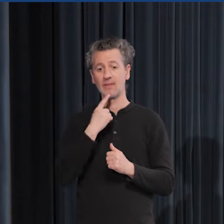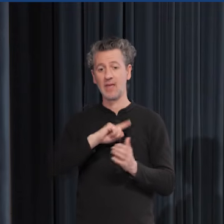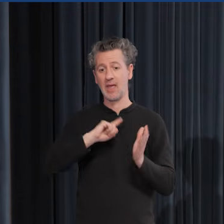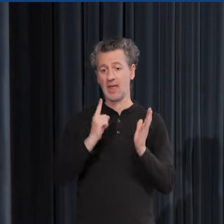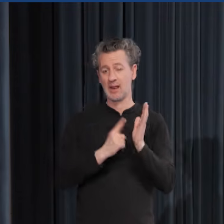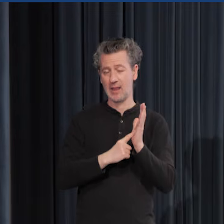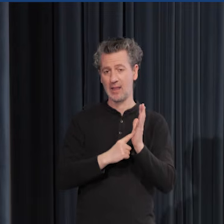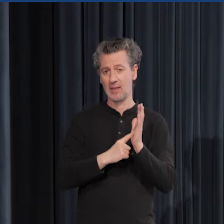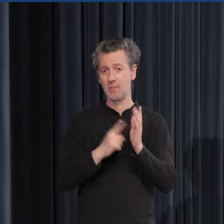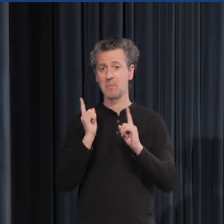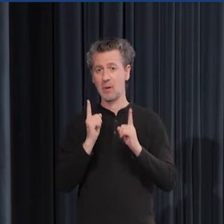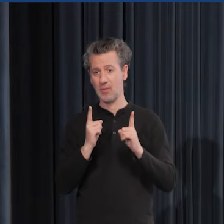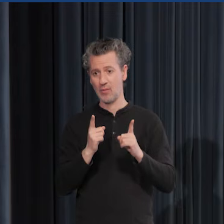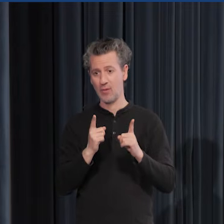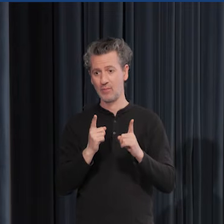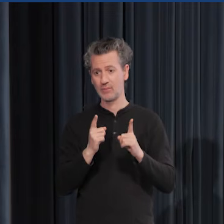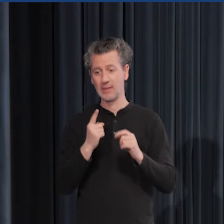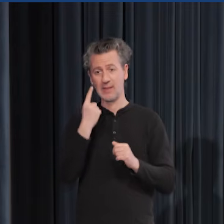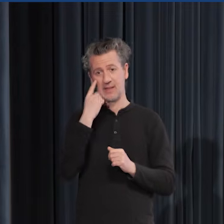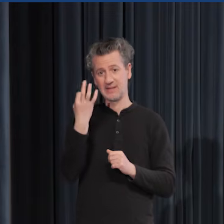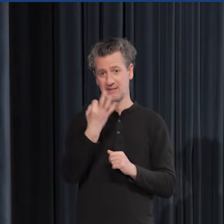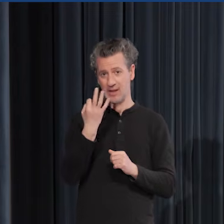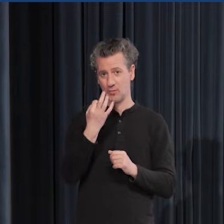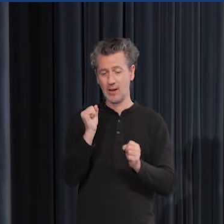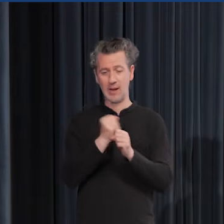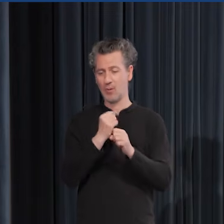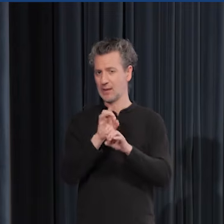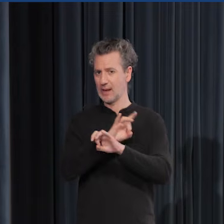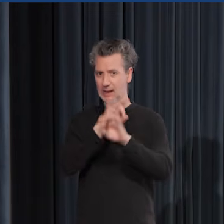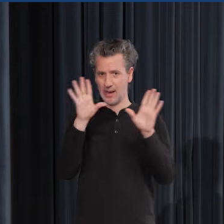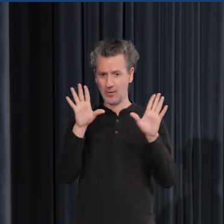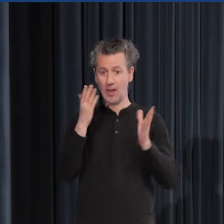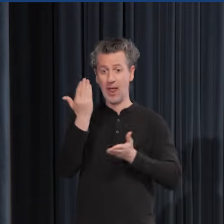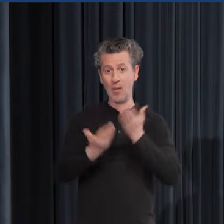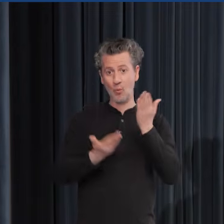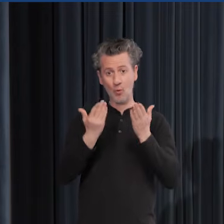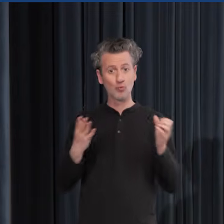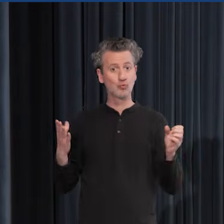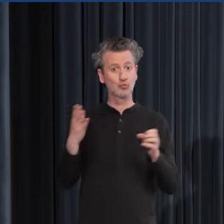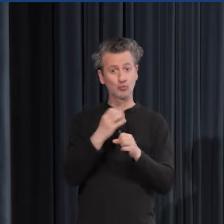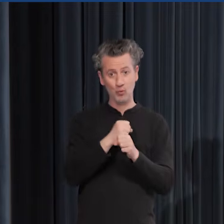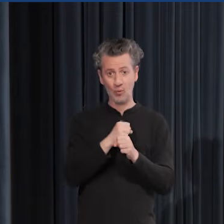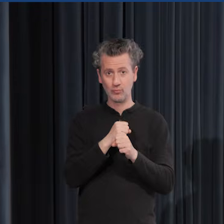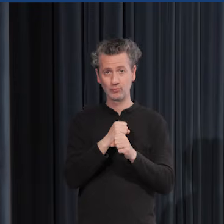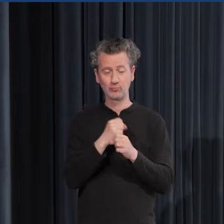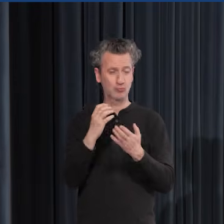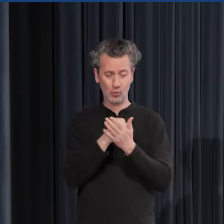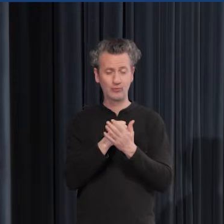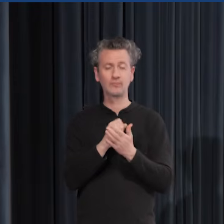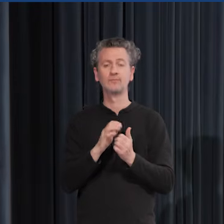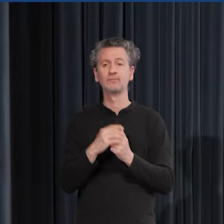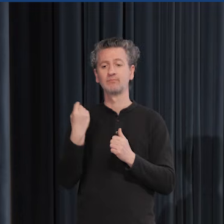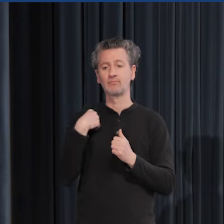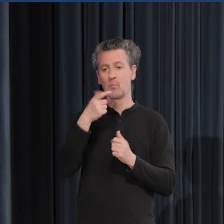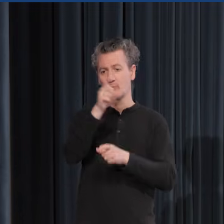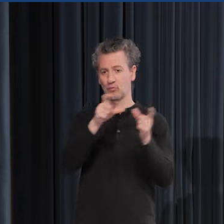prevención, o sea, la prevención de riesgos laborales es clara. Se deben evaluar todos los riesgos a los que están expuestas las personas trabajadoras en el lugar de